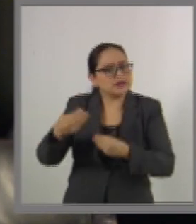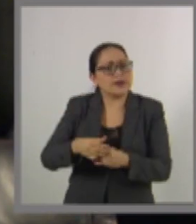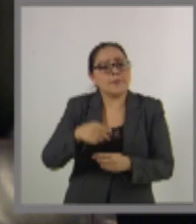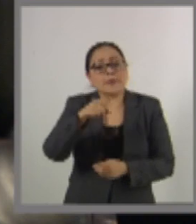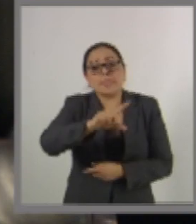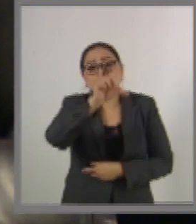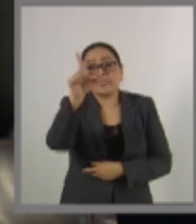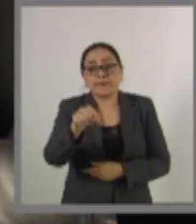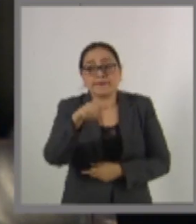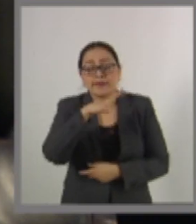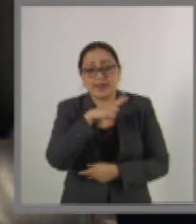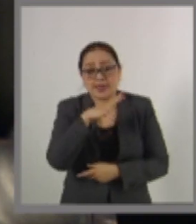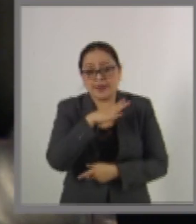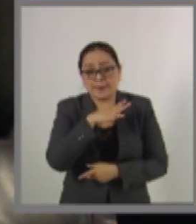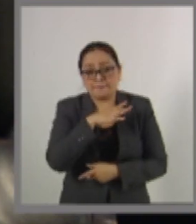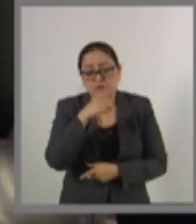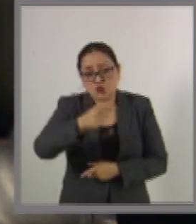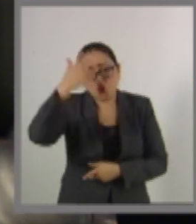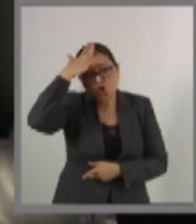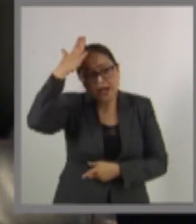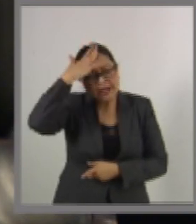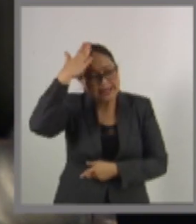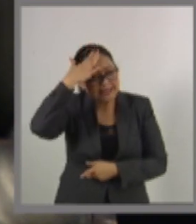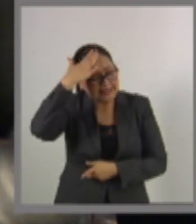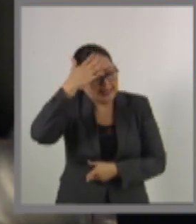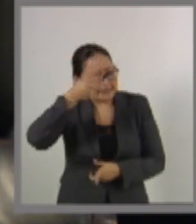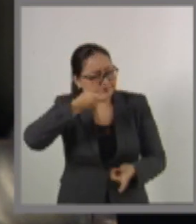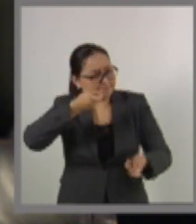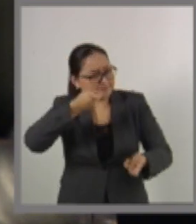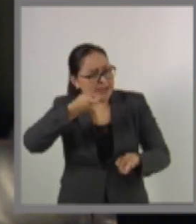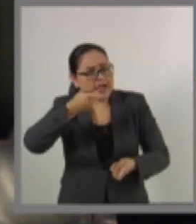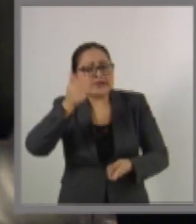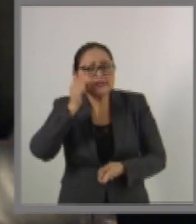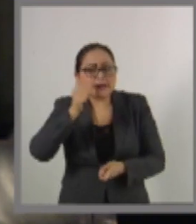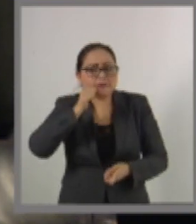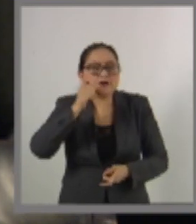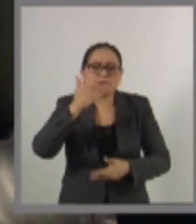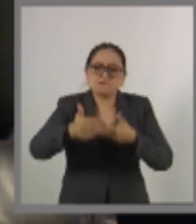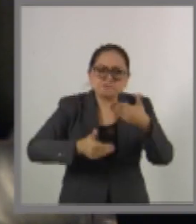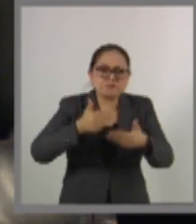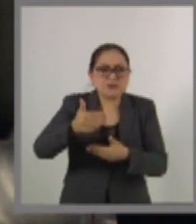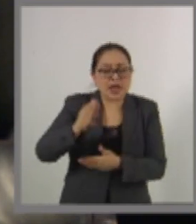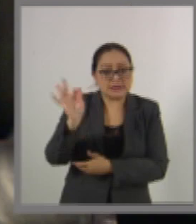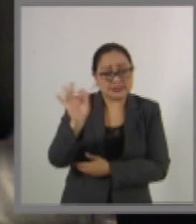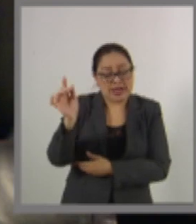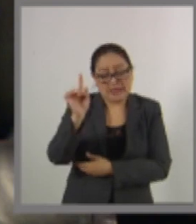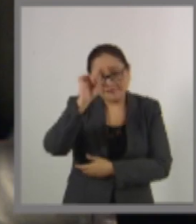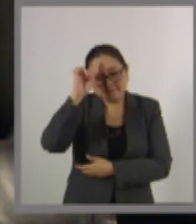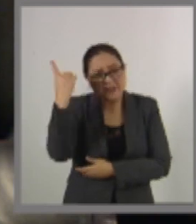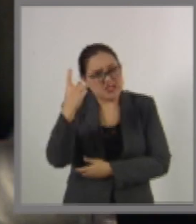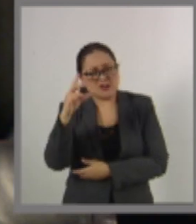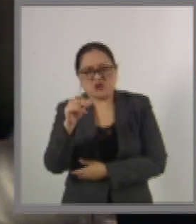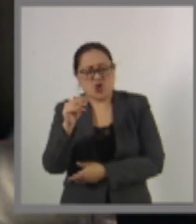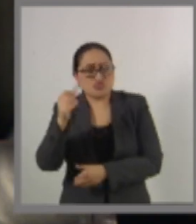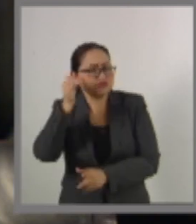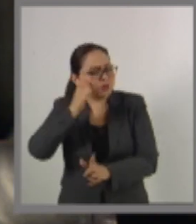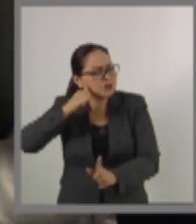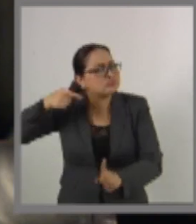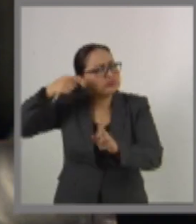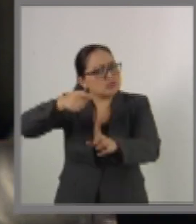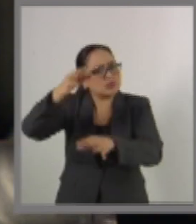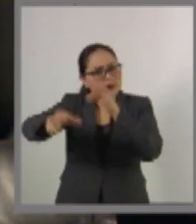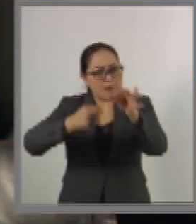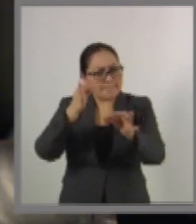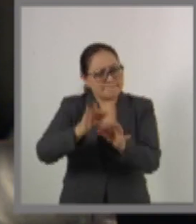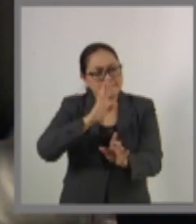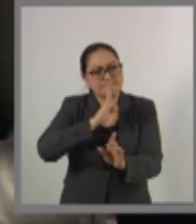tripulaste este barco por mares procelosos, nunca por el camino fácil, siempre por el camino correcto.